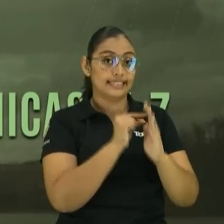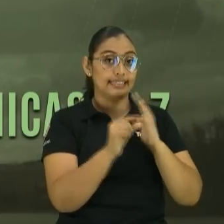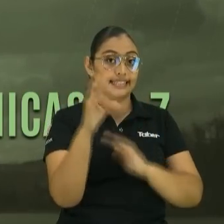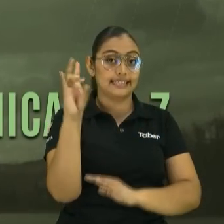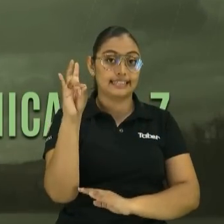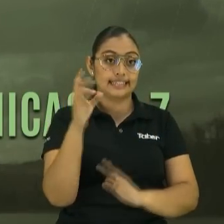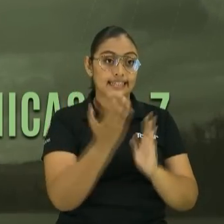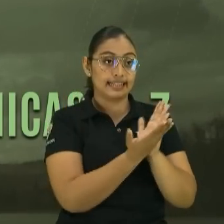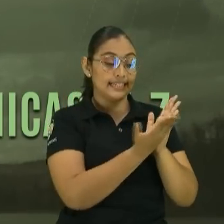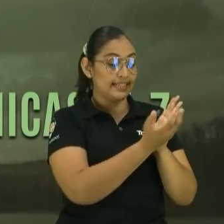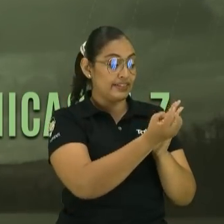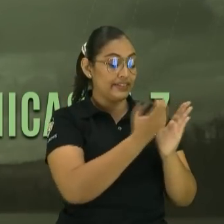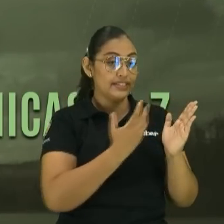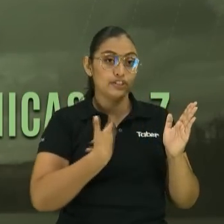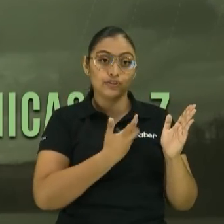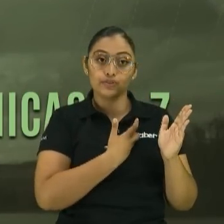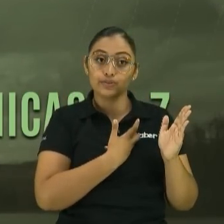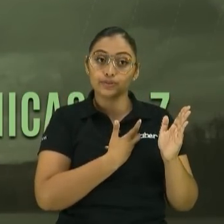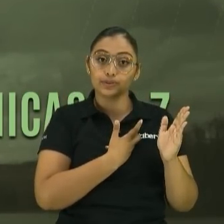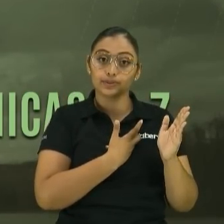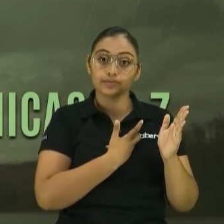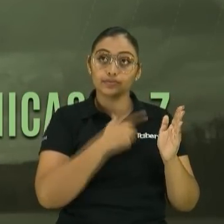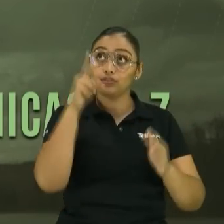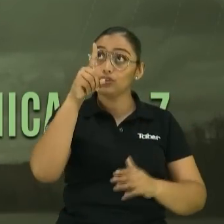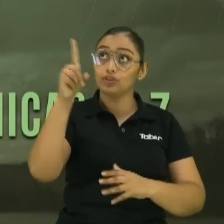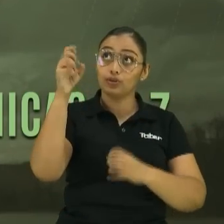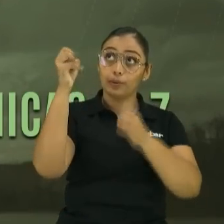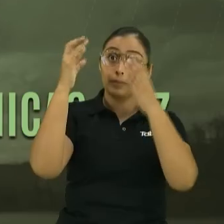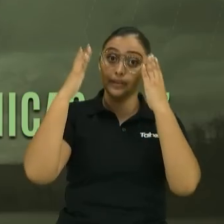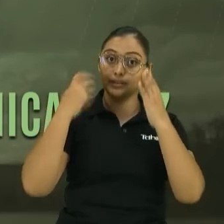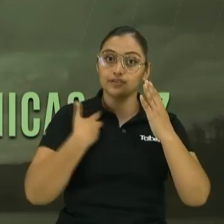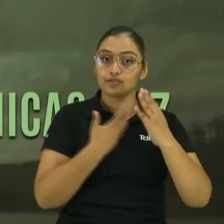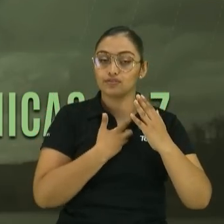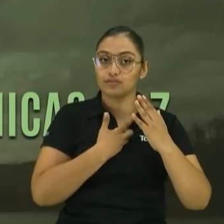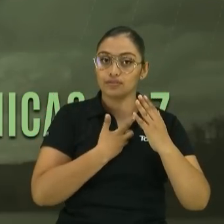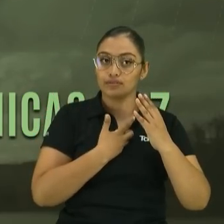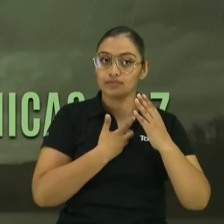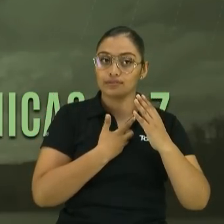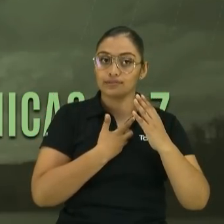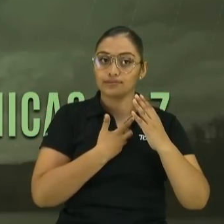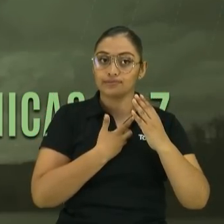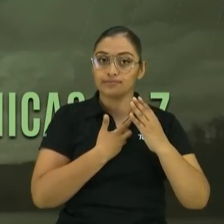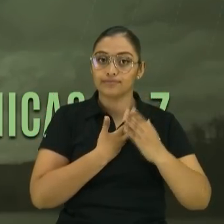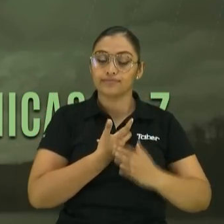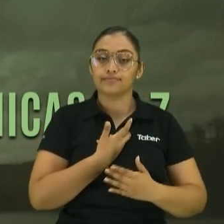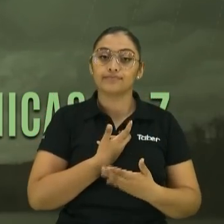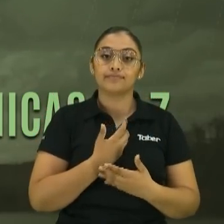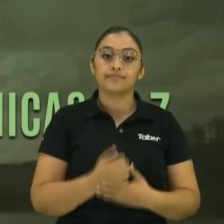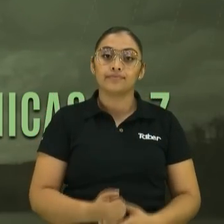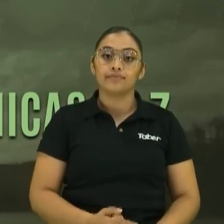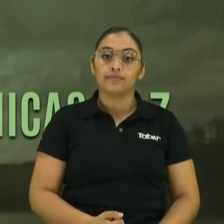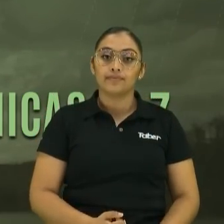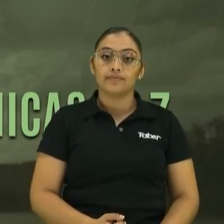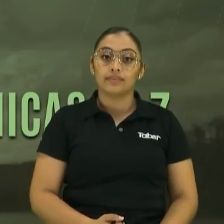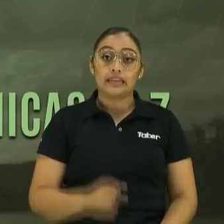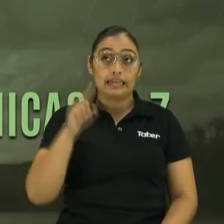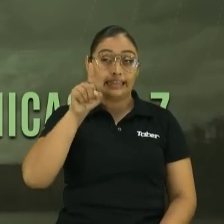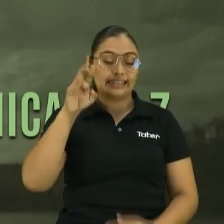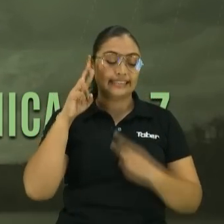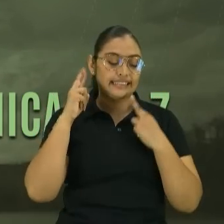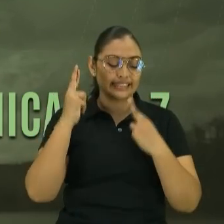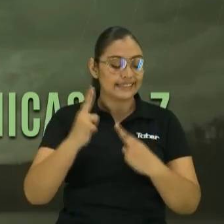hay recompensa para vuestra obra alguien dice amén esa palabra Okay el Ojalá de